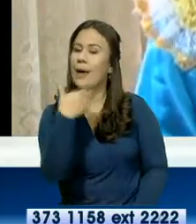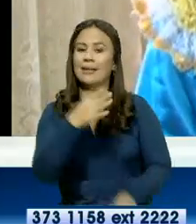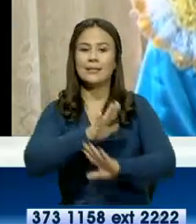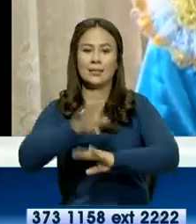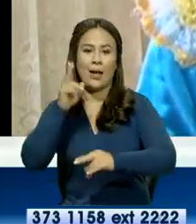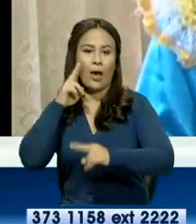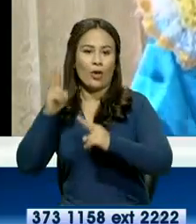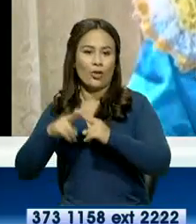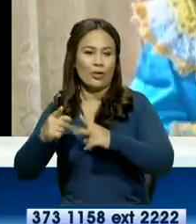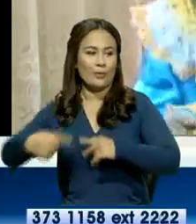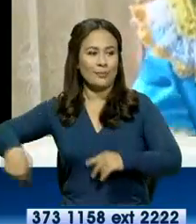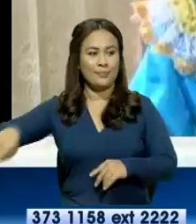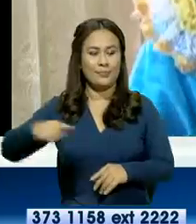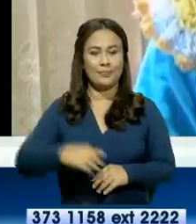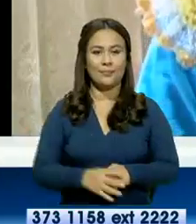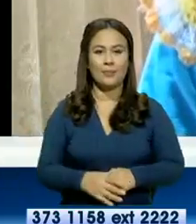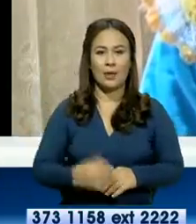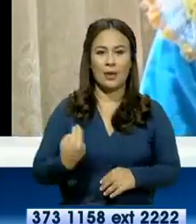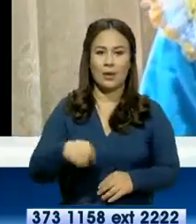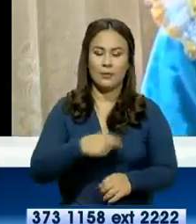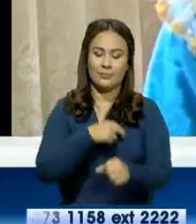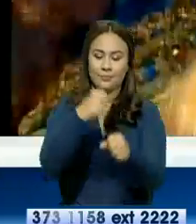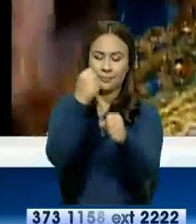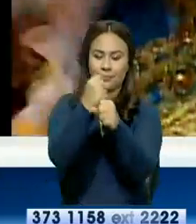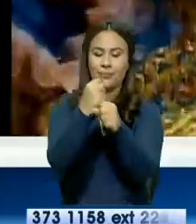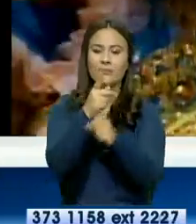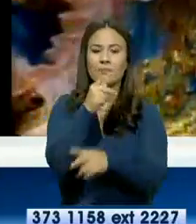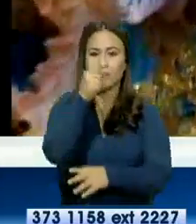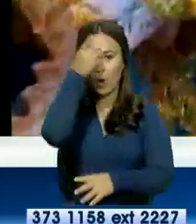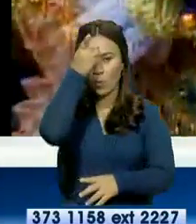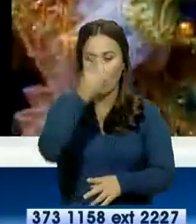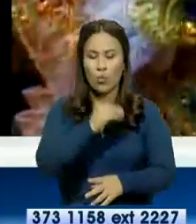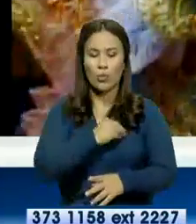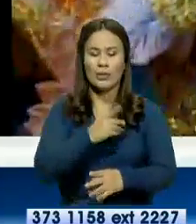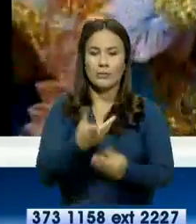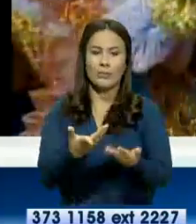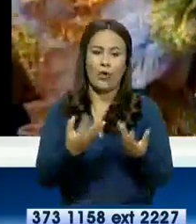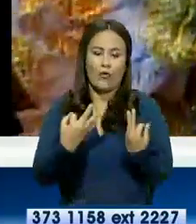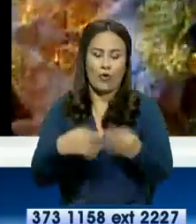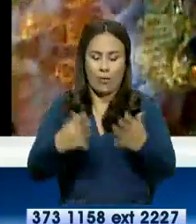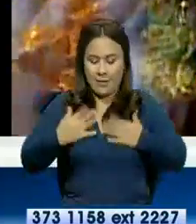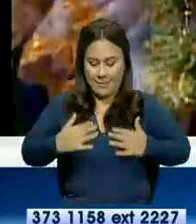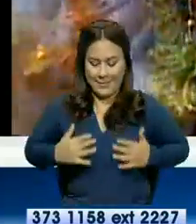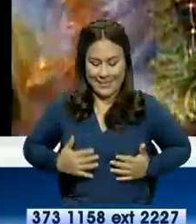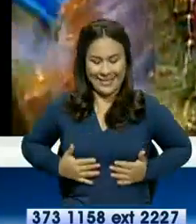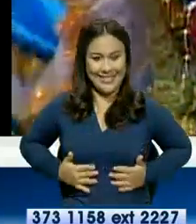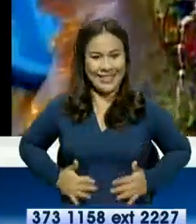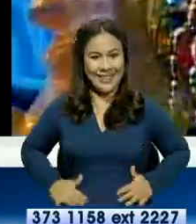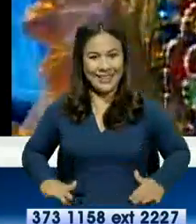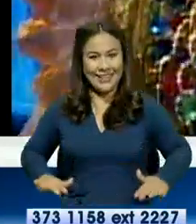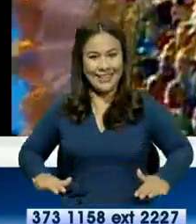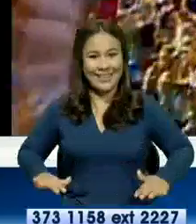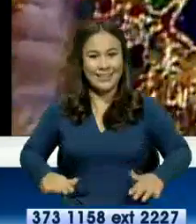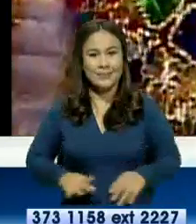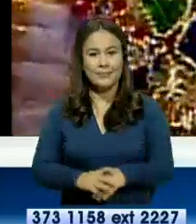identificados, somos producto de una voluntad del pueblo. Este es un vestido que tiene obviamente